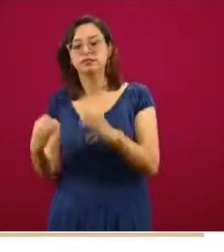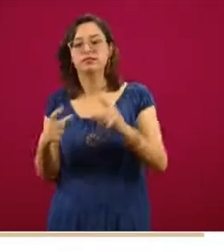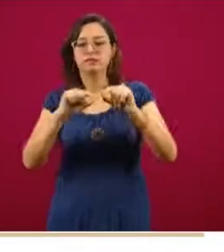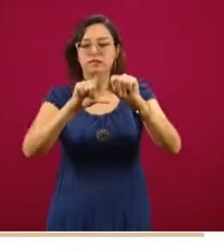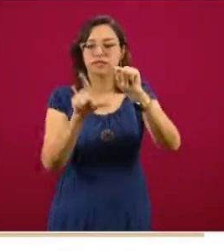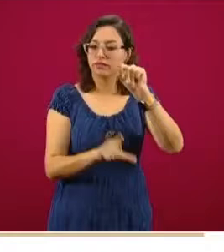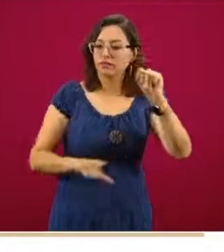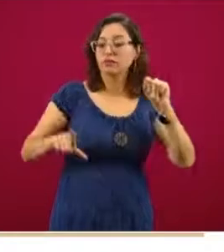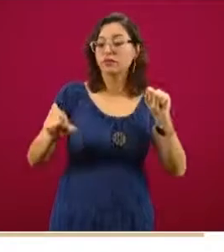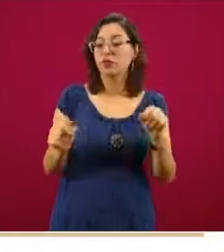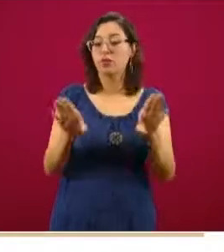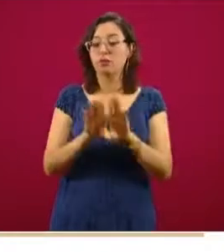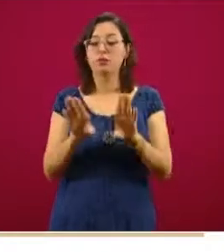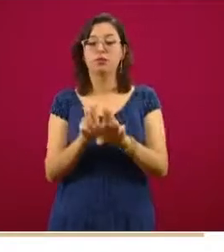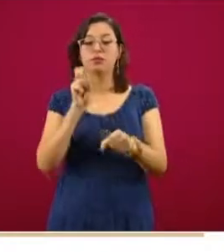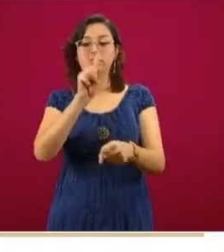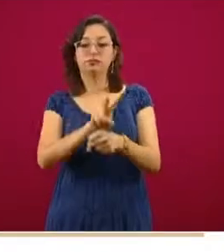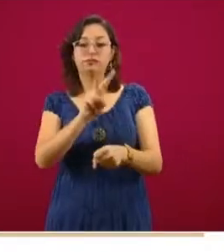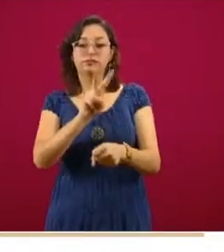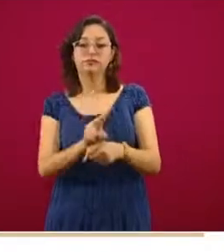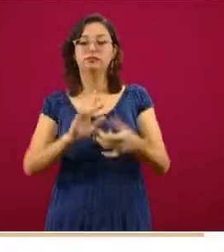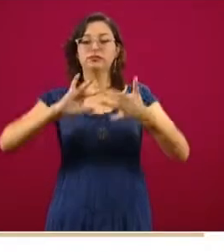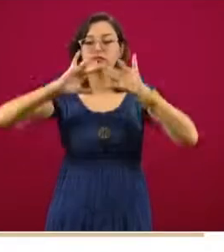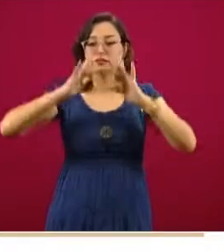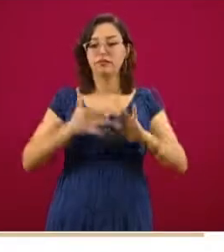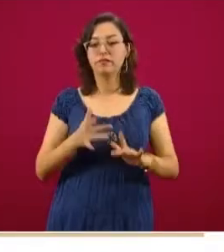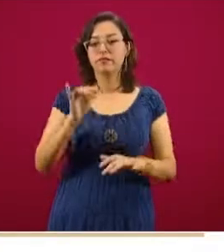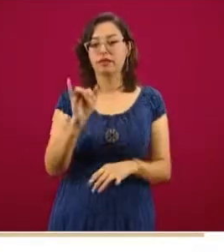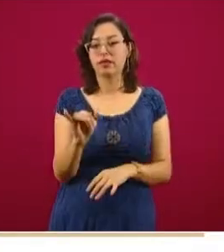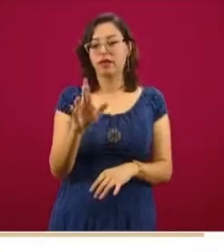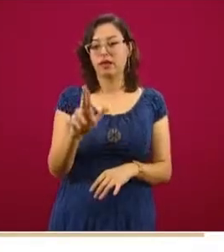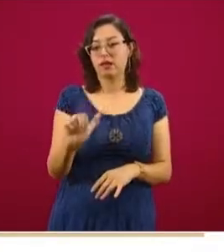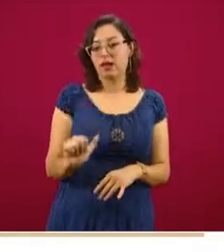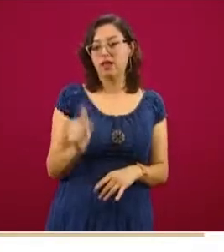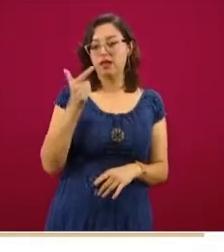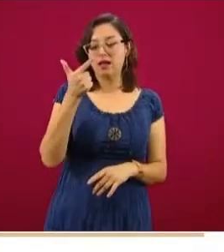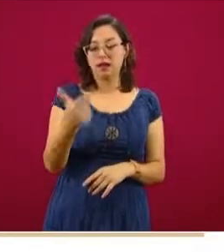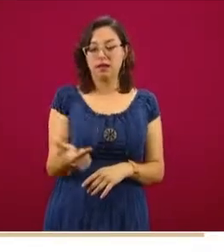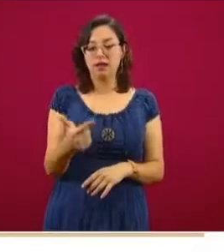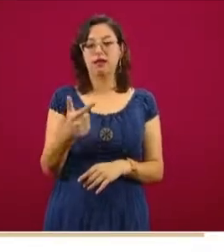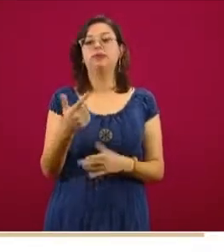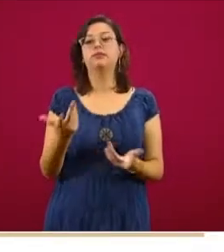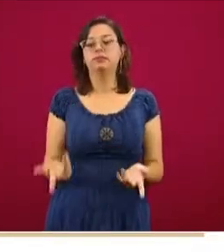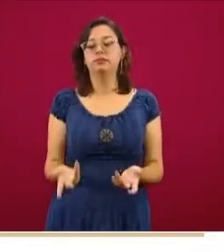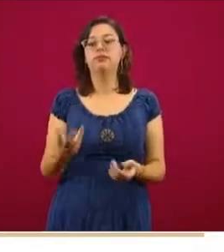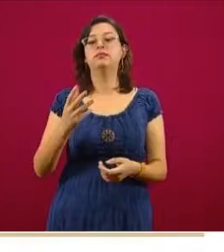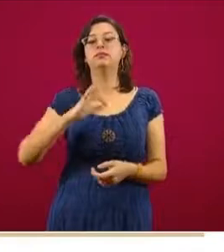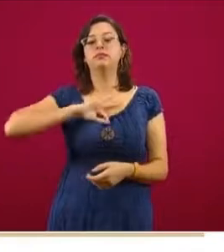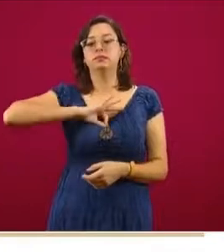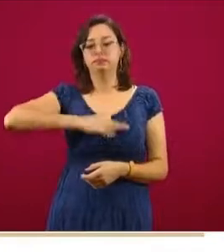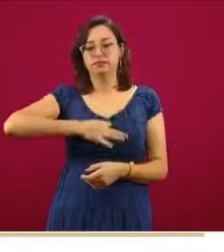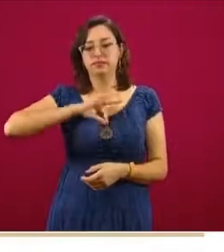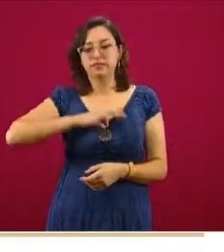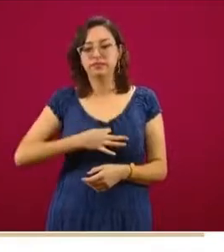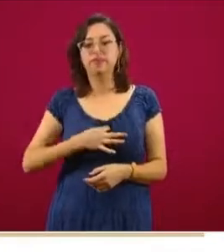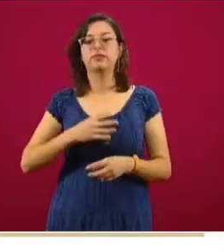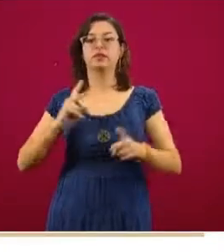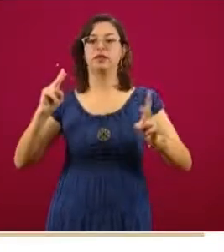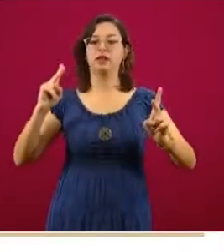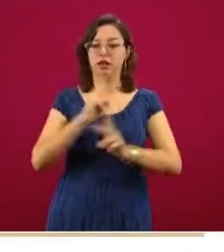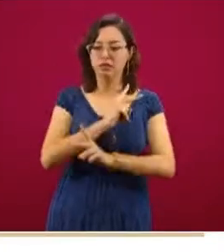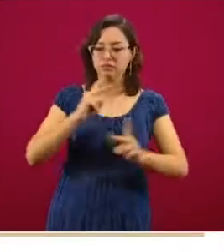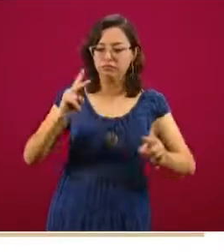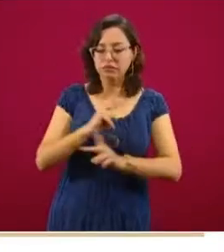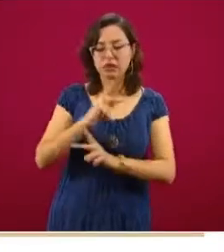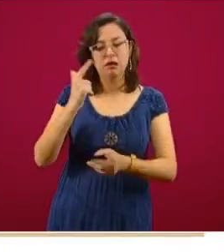Esto se hace a través del monitoreo de la red IRAG. IRAG, lo volvemos a comentar, infección respiratoria aguda grave,